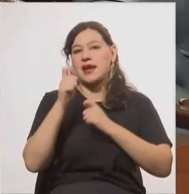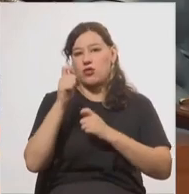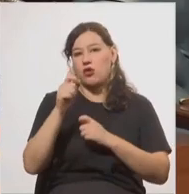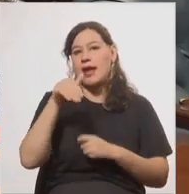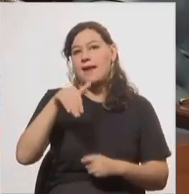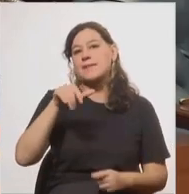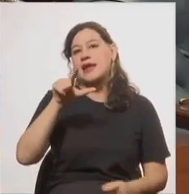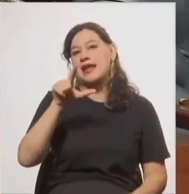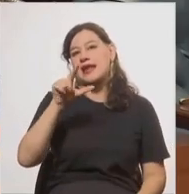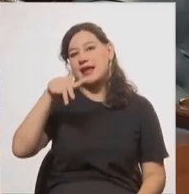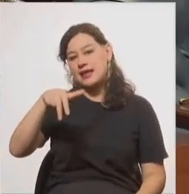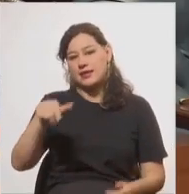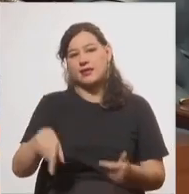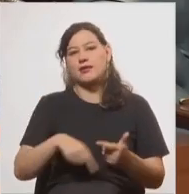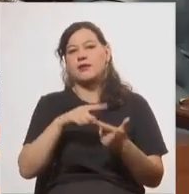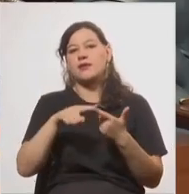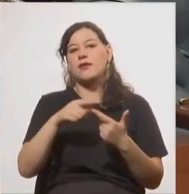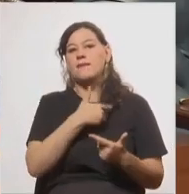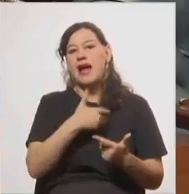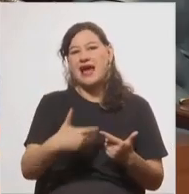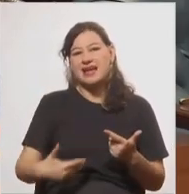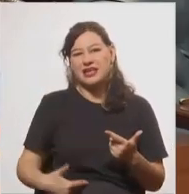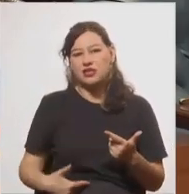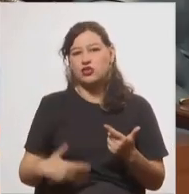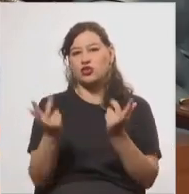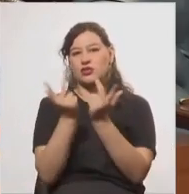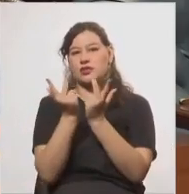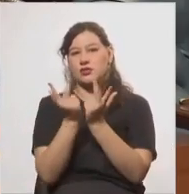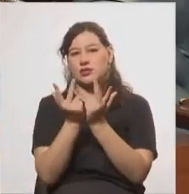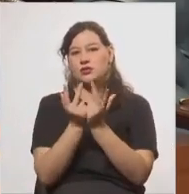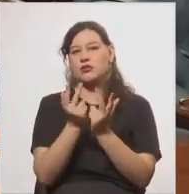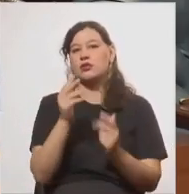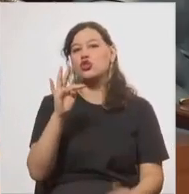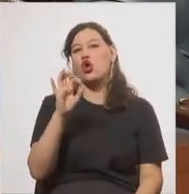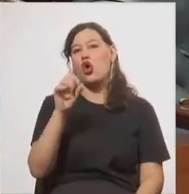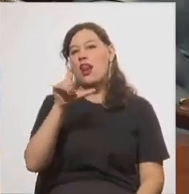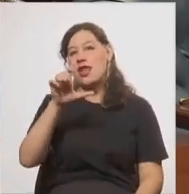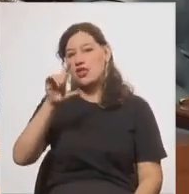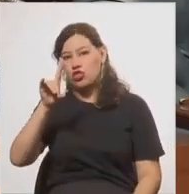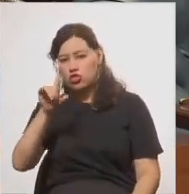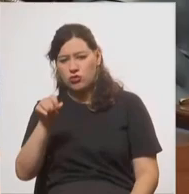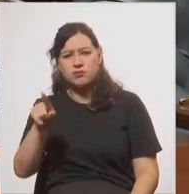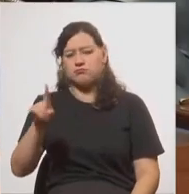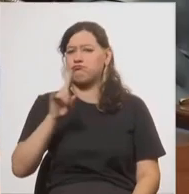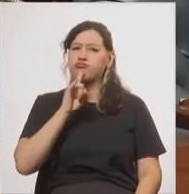La Coronilla, hasta el maestro socialista de 33, Manuel Toledo.